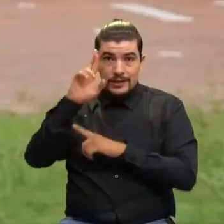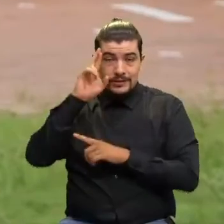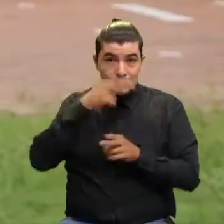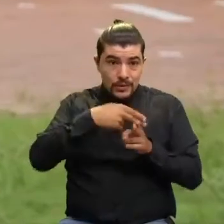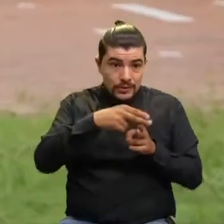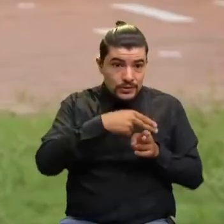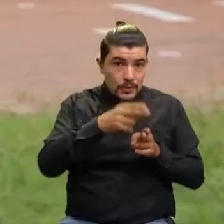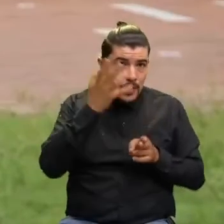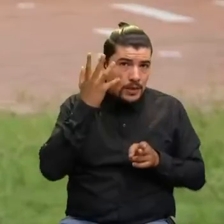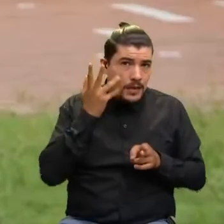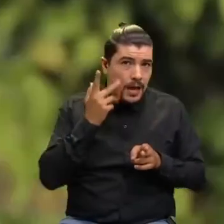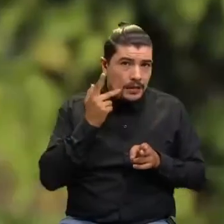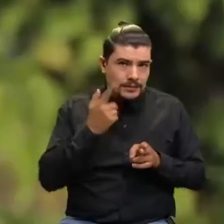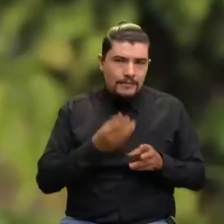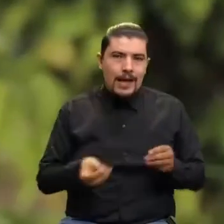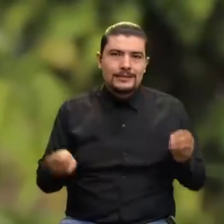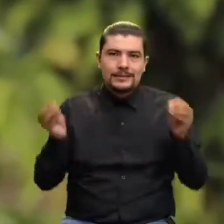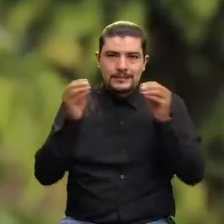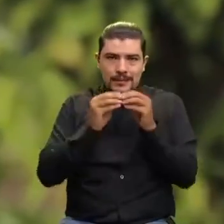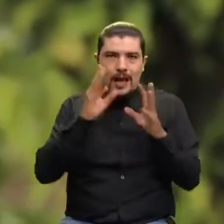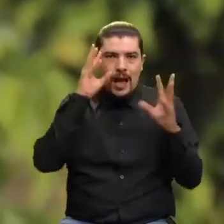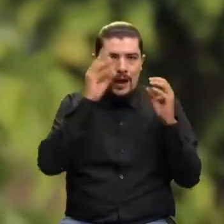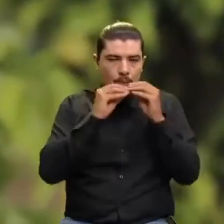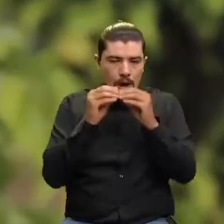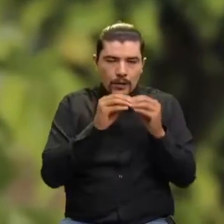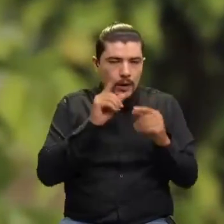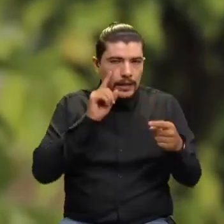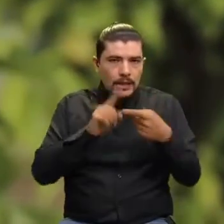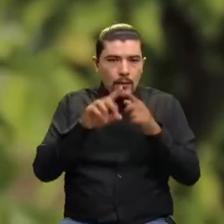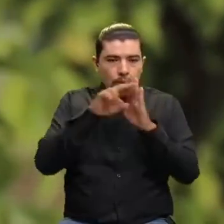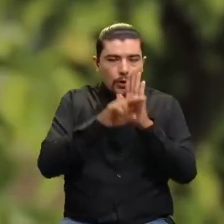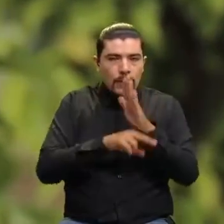un acuerdo que va a reglamentar todo este pago de los honorarios de los ediles de Barranca Bermeja.